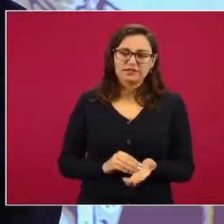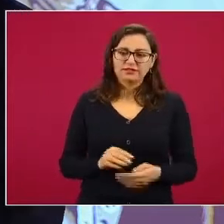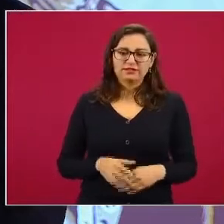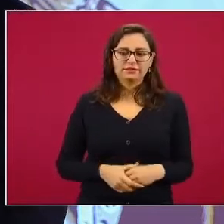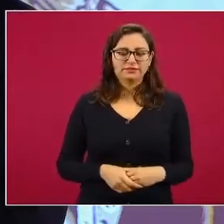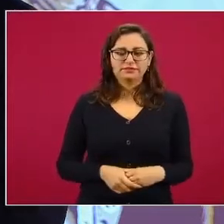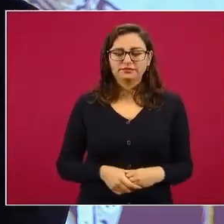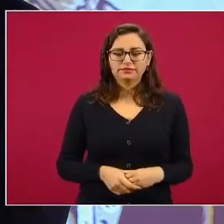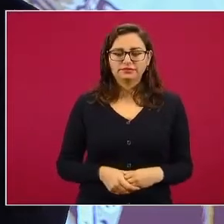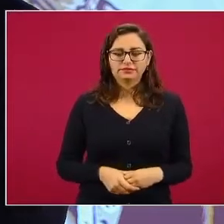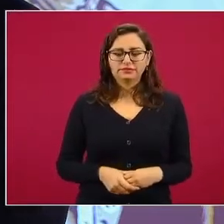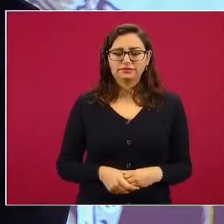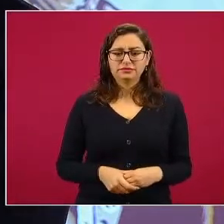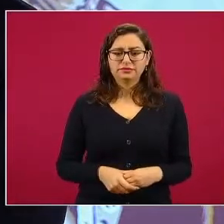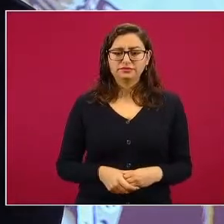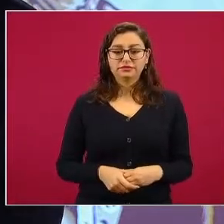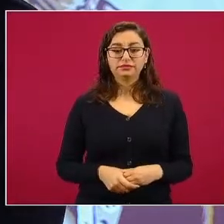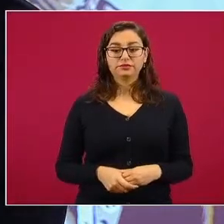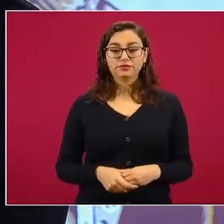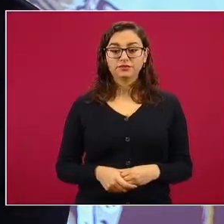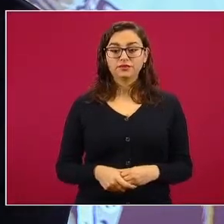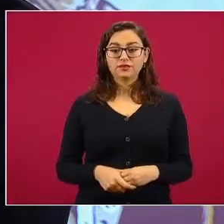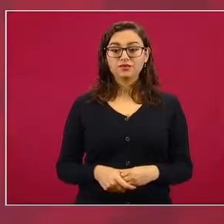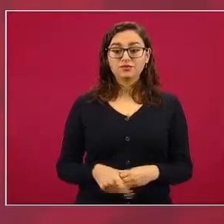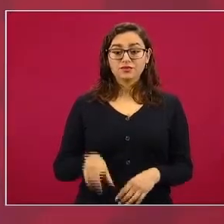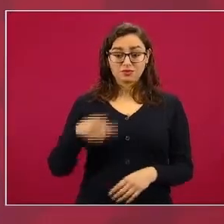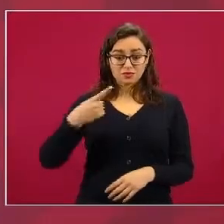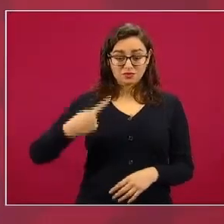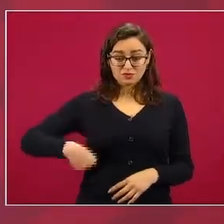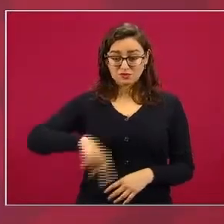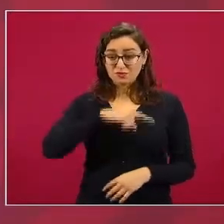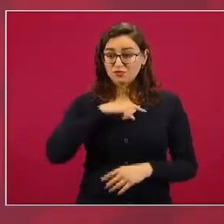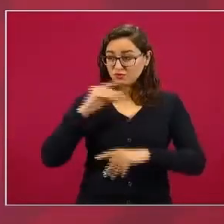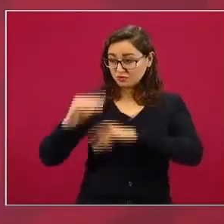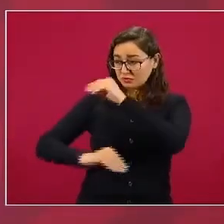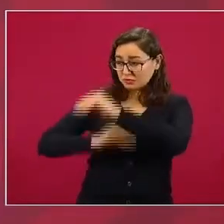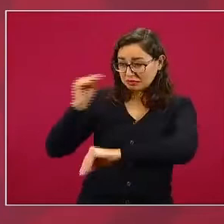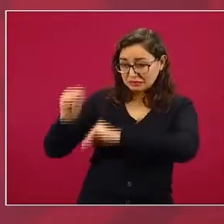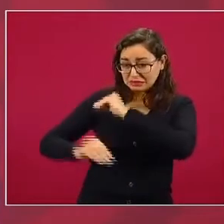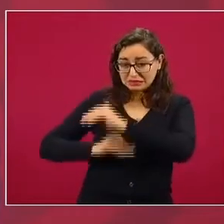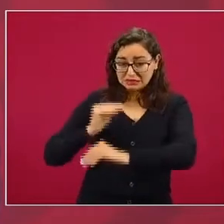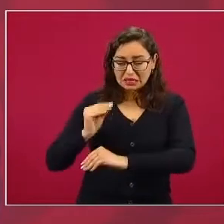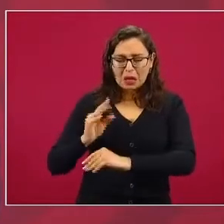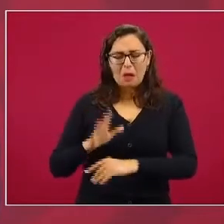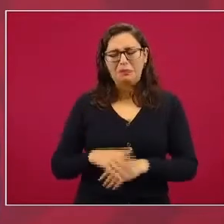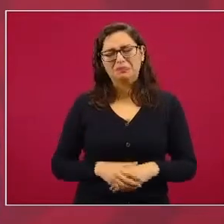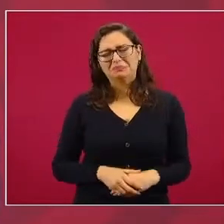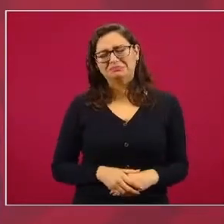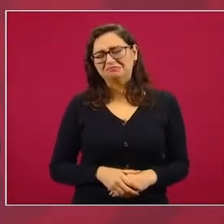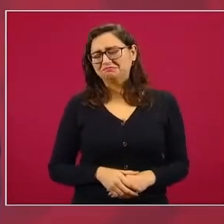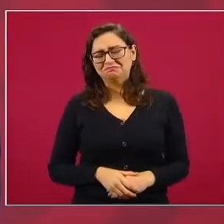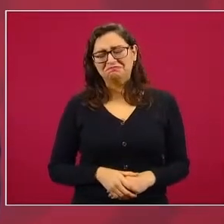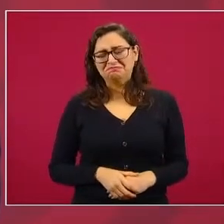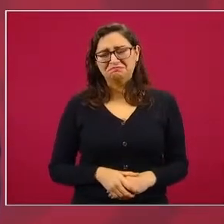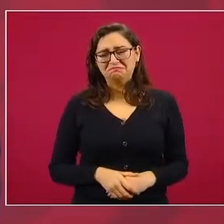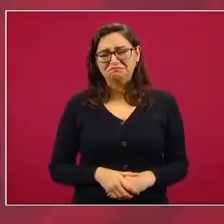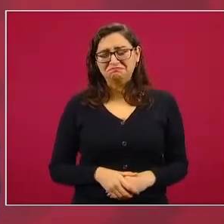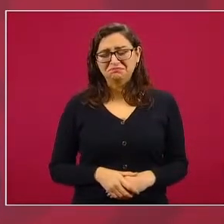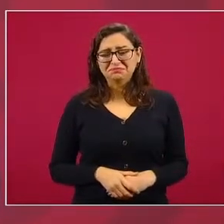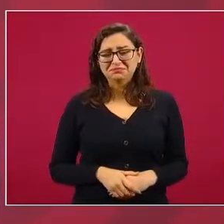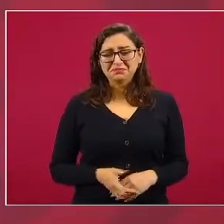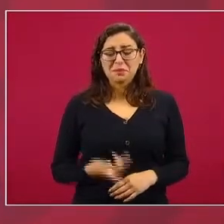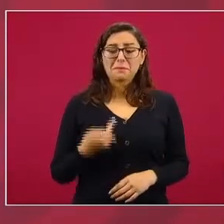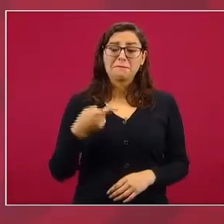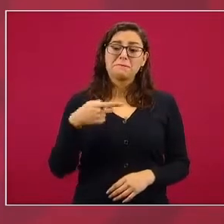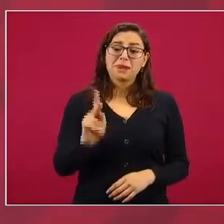No vamos, desde luego, nosotros a polemizar sobre esto, nada más decir